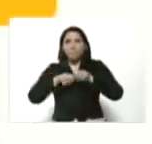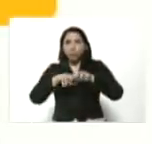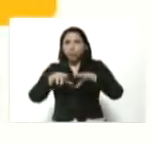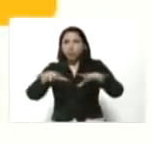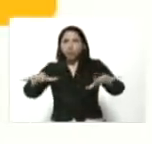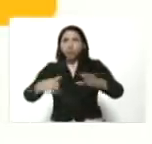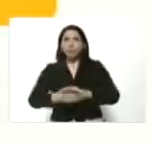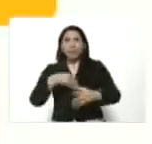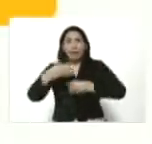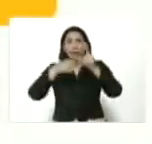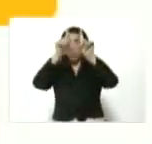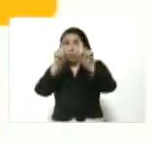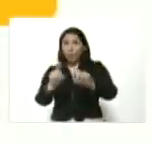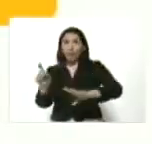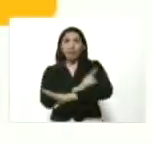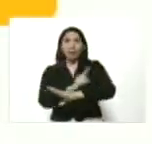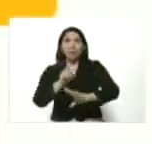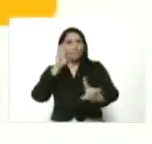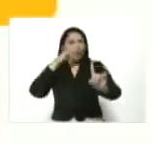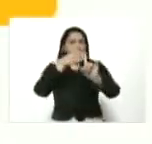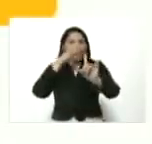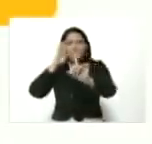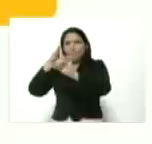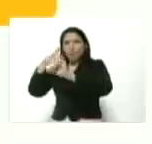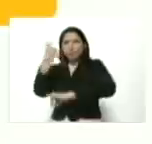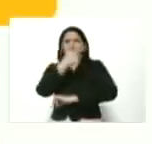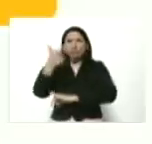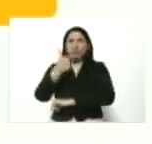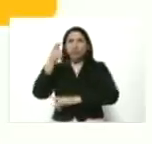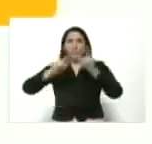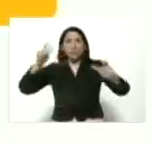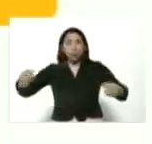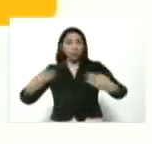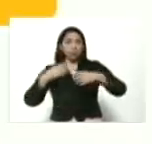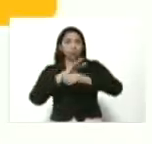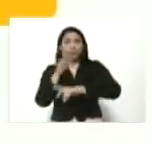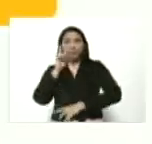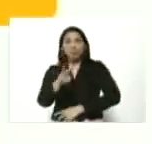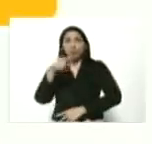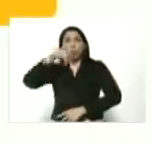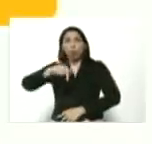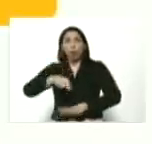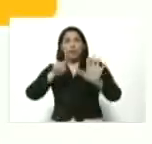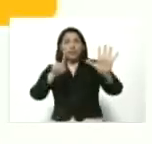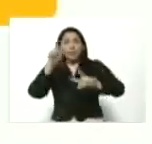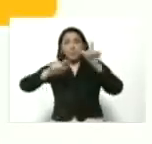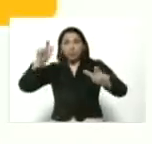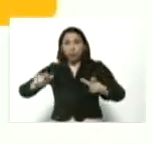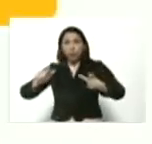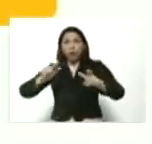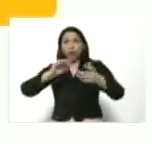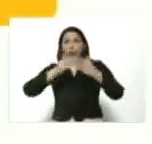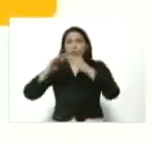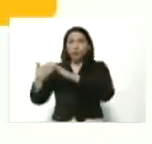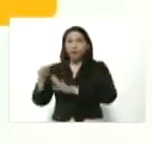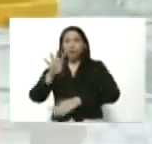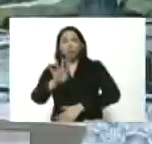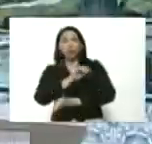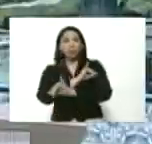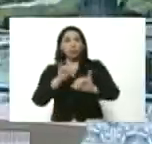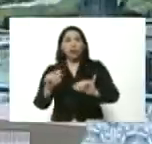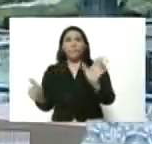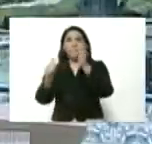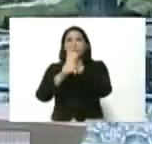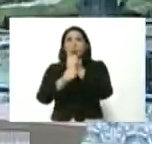la aplicación de las pruebas para ir en la búsqueda de los casos como lo vimos hoy que de los seis casos comunitarios cuatro han sido